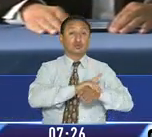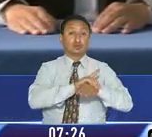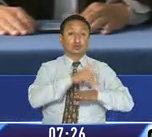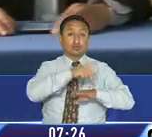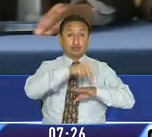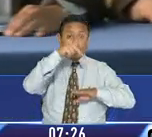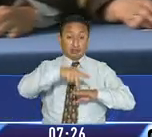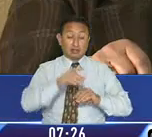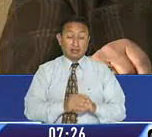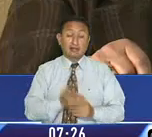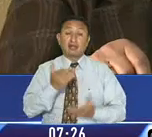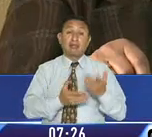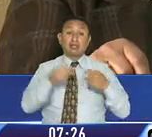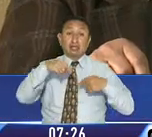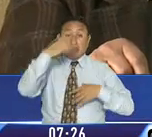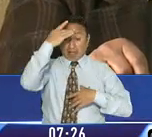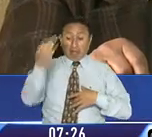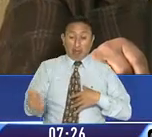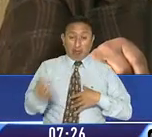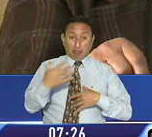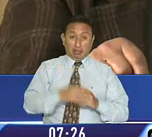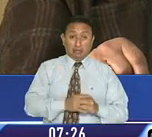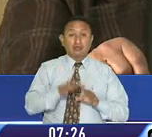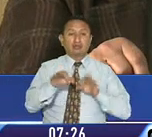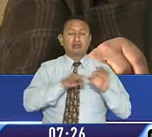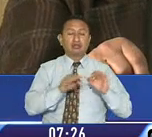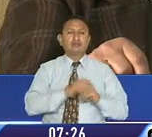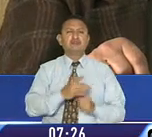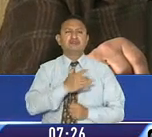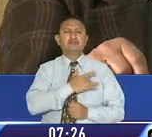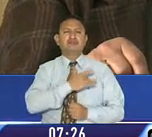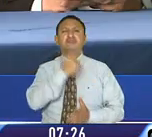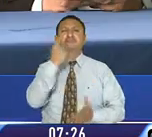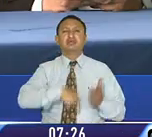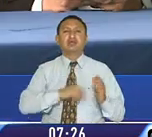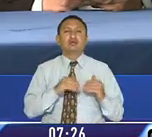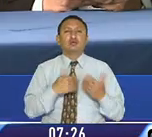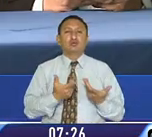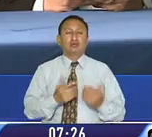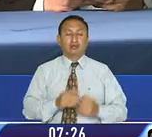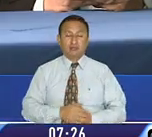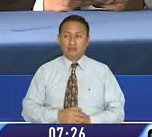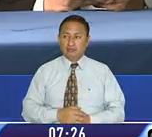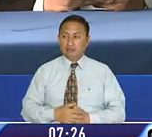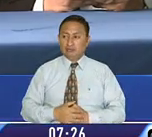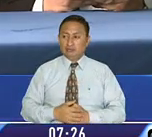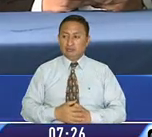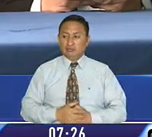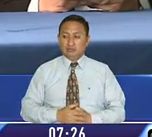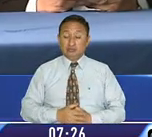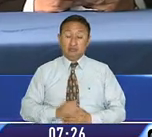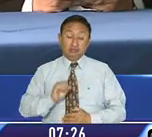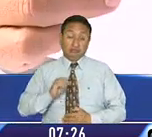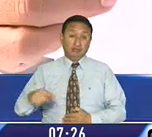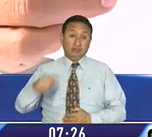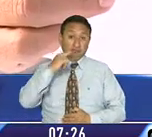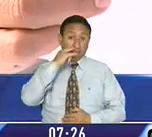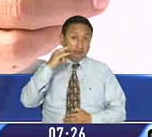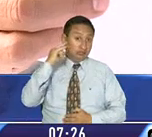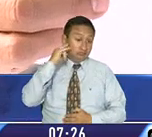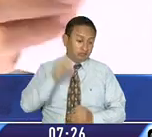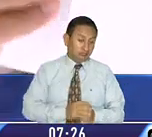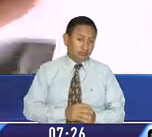posibilidad de un contagio, presentó el cuadro de posibles síntomas relacionados a la hepatitis aguda infantil, que podría presentarse en pequeños